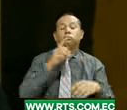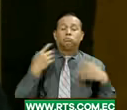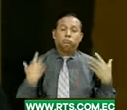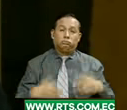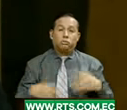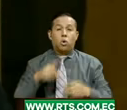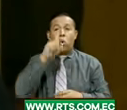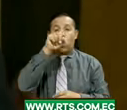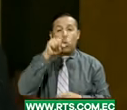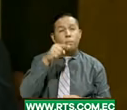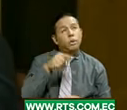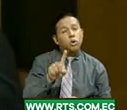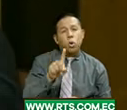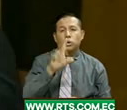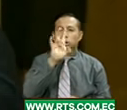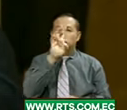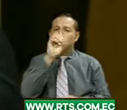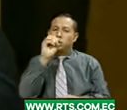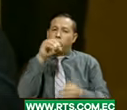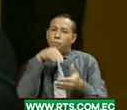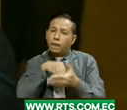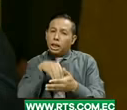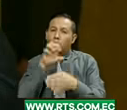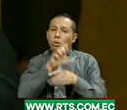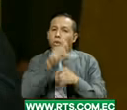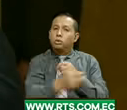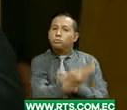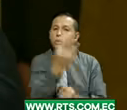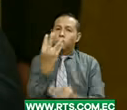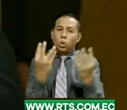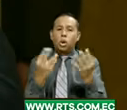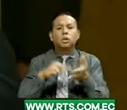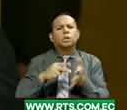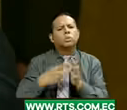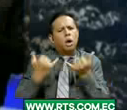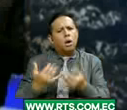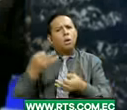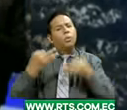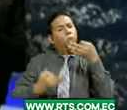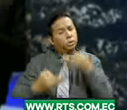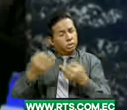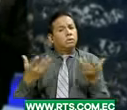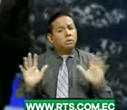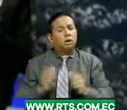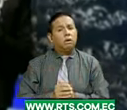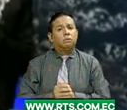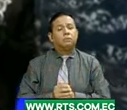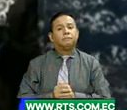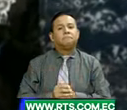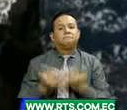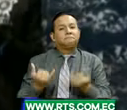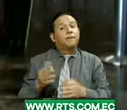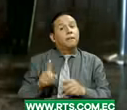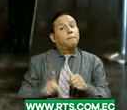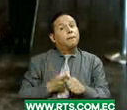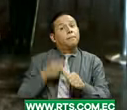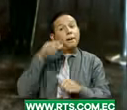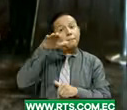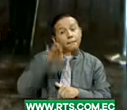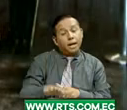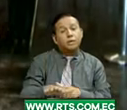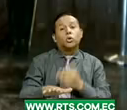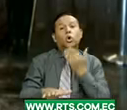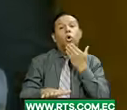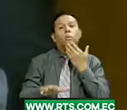haciendo justicia en las primeras horas de nuestro gobierno. También, como un primer paso para un pleno derecho a la libertad de